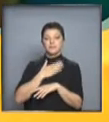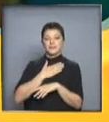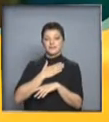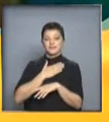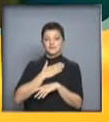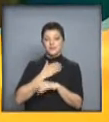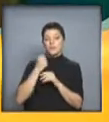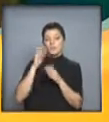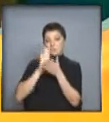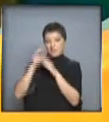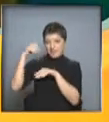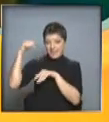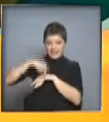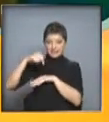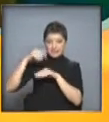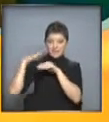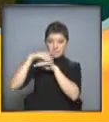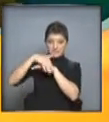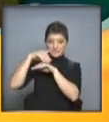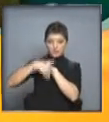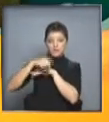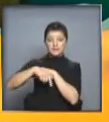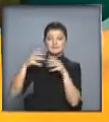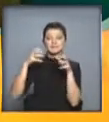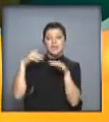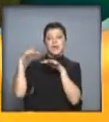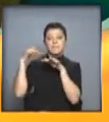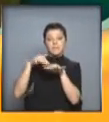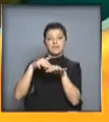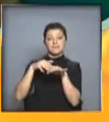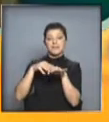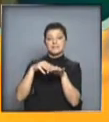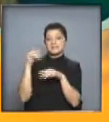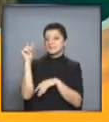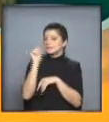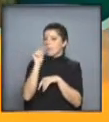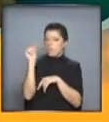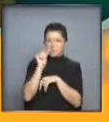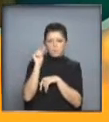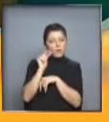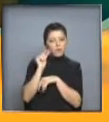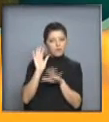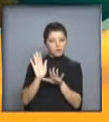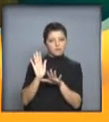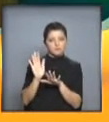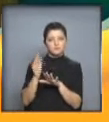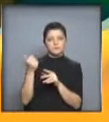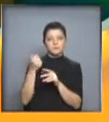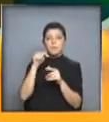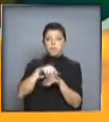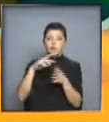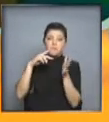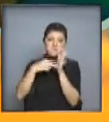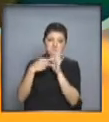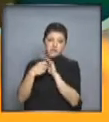Te quería contar nomás, acá en Misiones la militancia secundaria casi no hay, casi no existe, es mínima, pero eso no significa que al